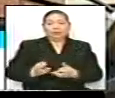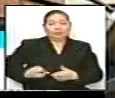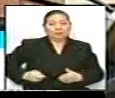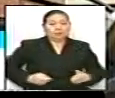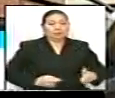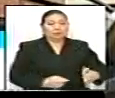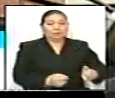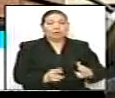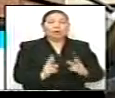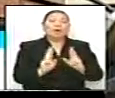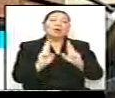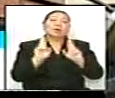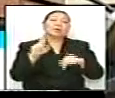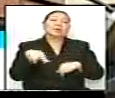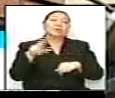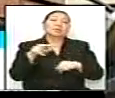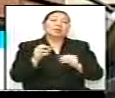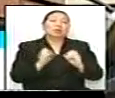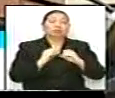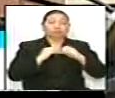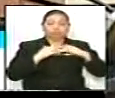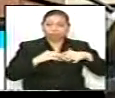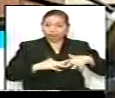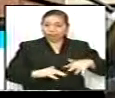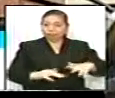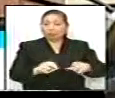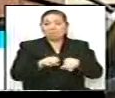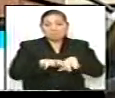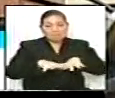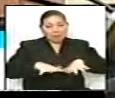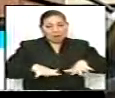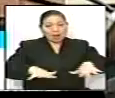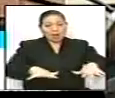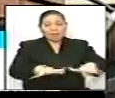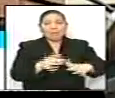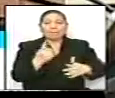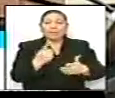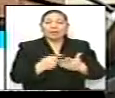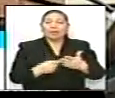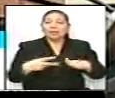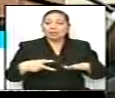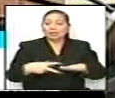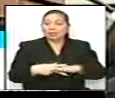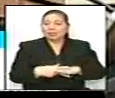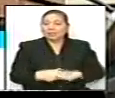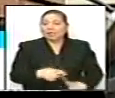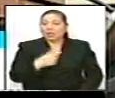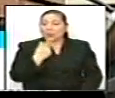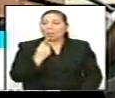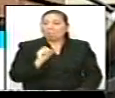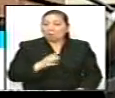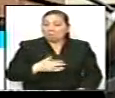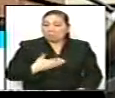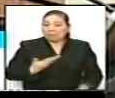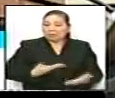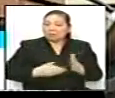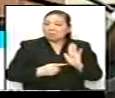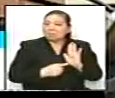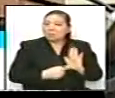río Rima para poner las pantallas que tuviesen una extensión apropiada que corte la inercia del agua y pudiese